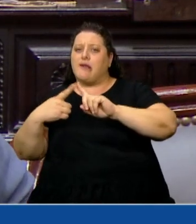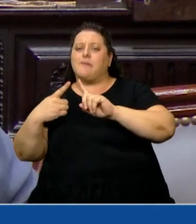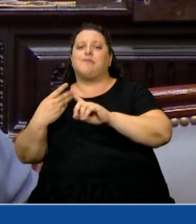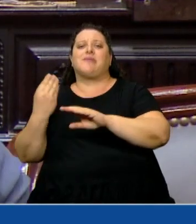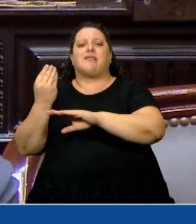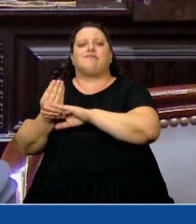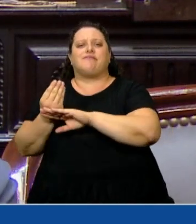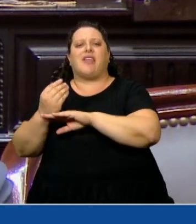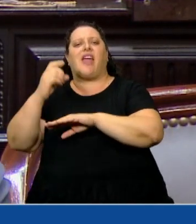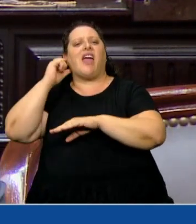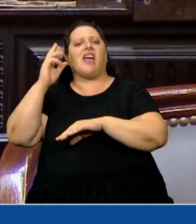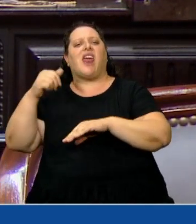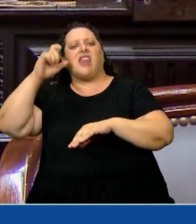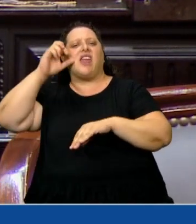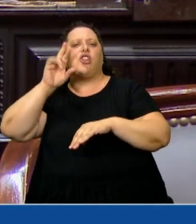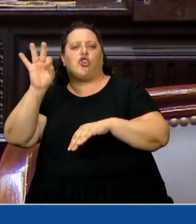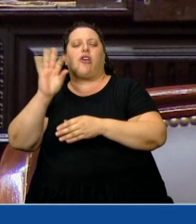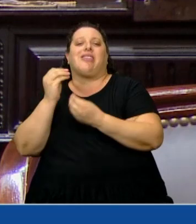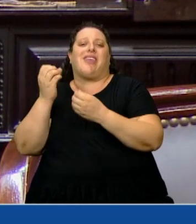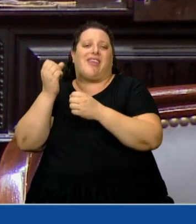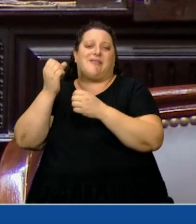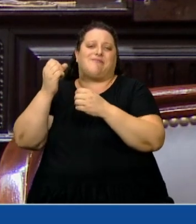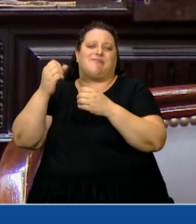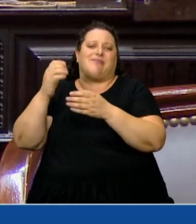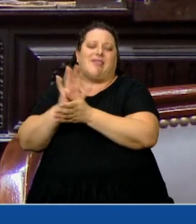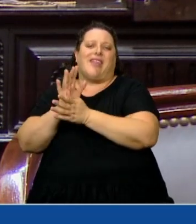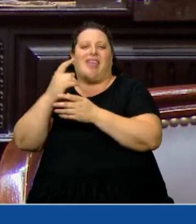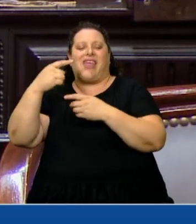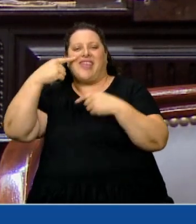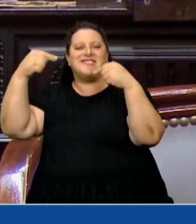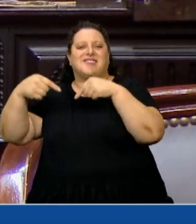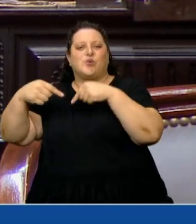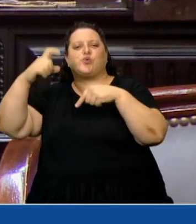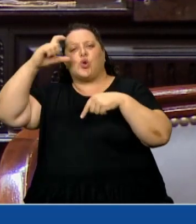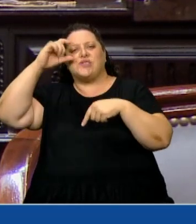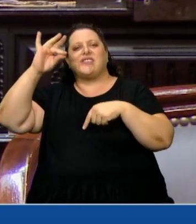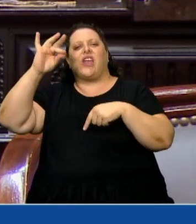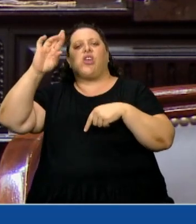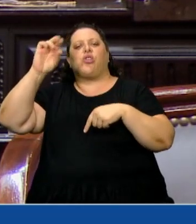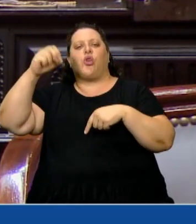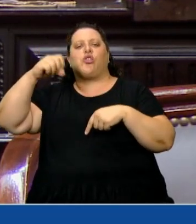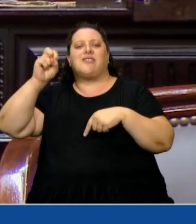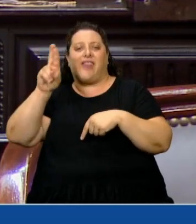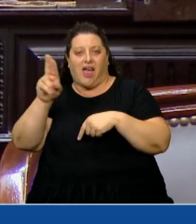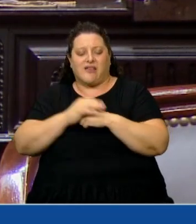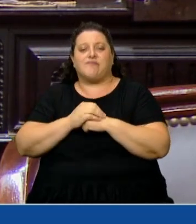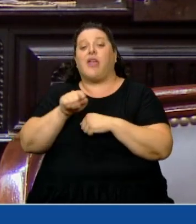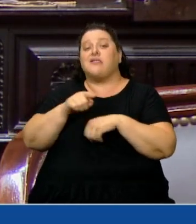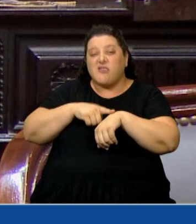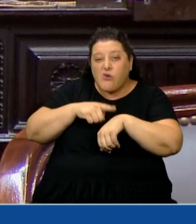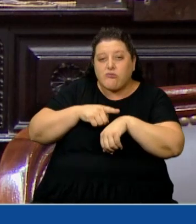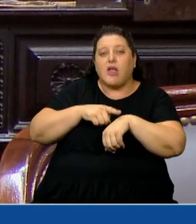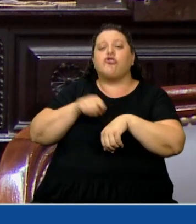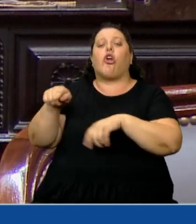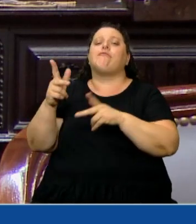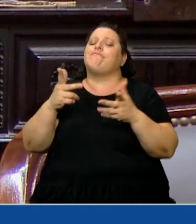que el ministro no sabía, el jefe de gabinete no sabía de lo que estaba hablando, que en la Argentina ya había operando carteles y la